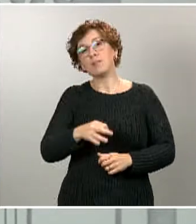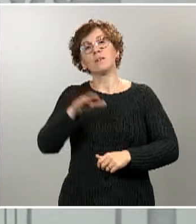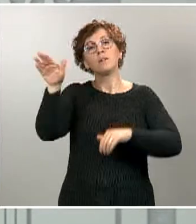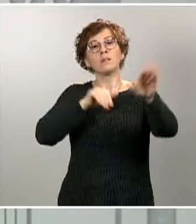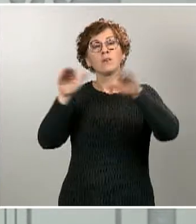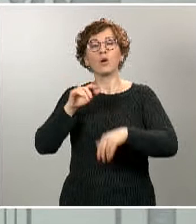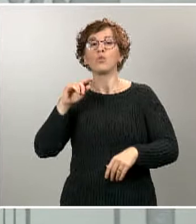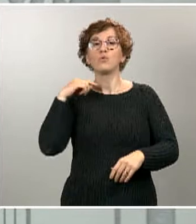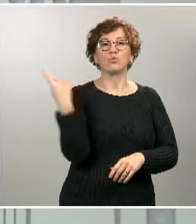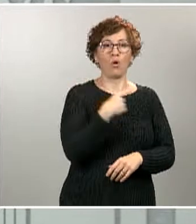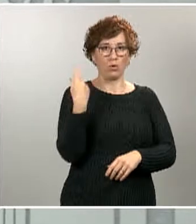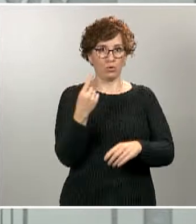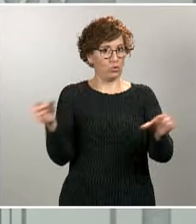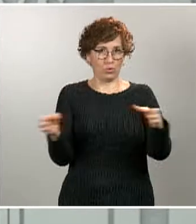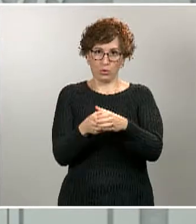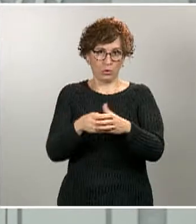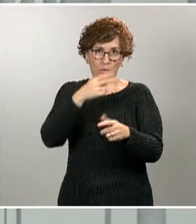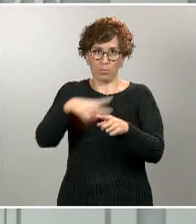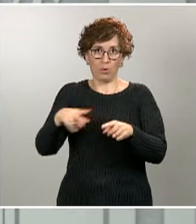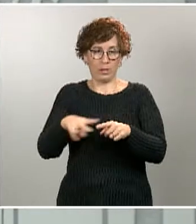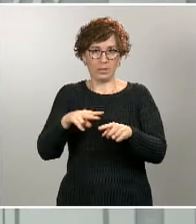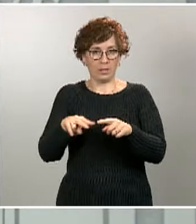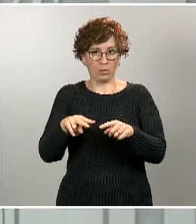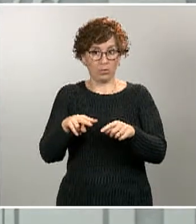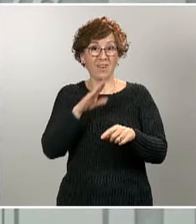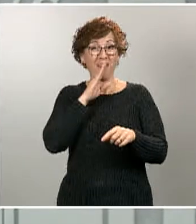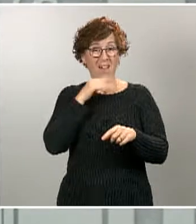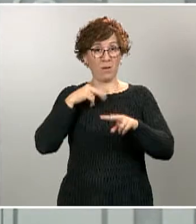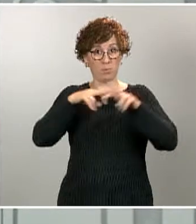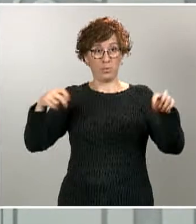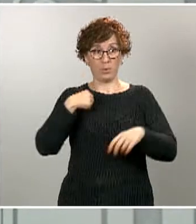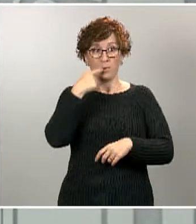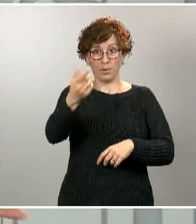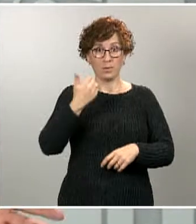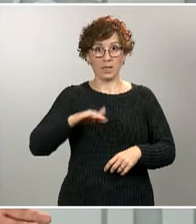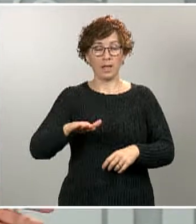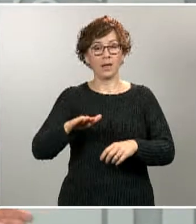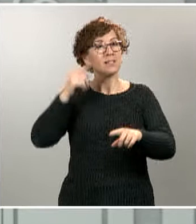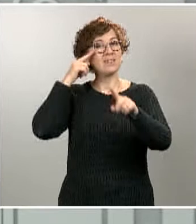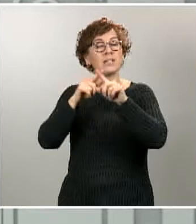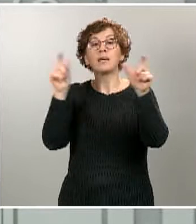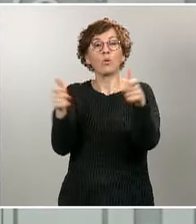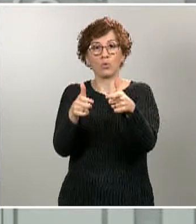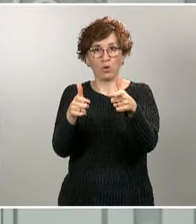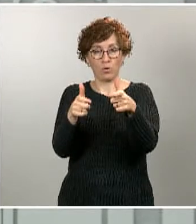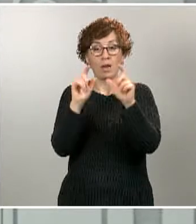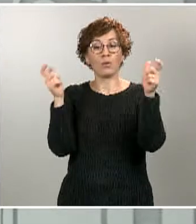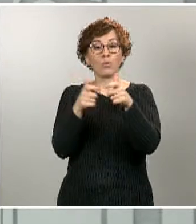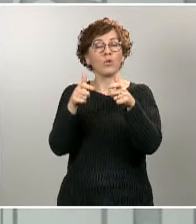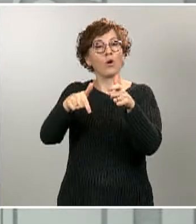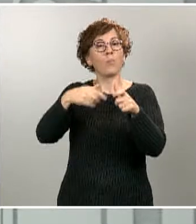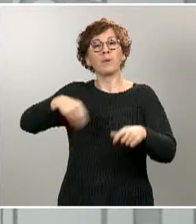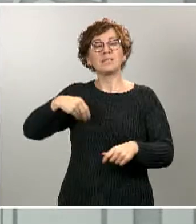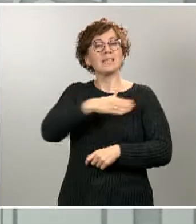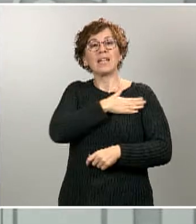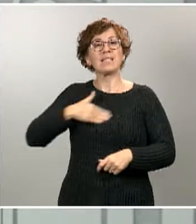como he comentado al principio de mi intervención, a una reunión en la que el presidente, en primer lugar, va a trasladar lo que entiende que es